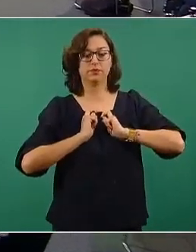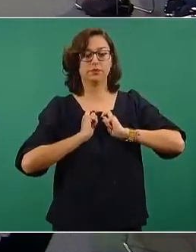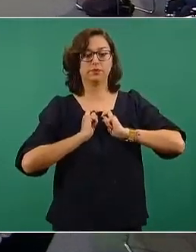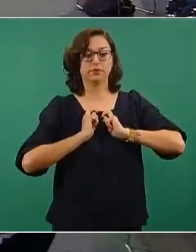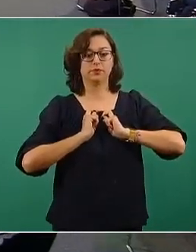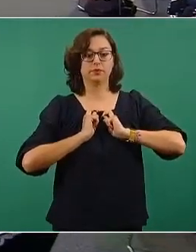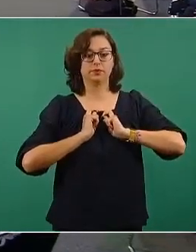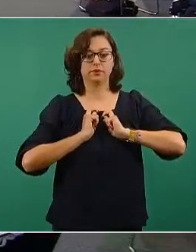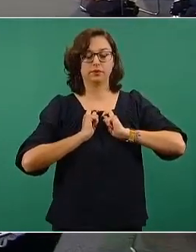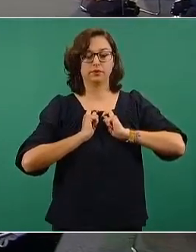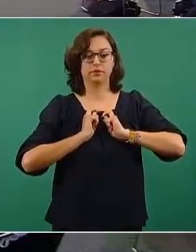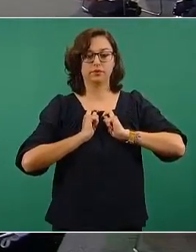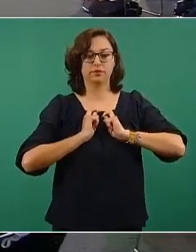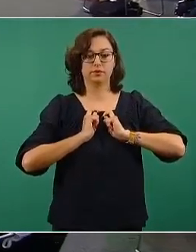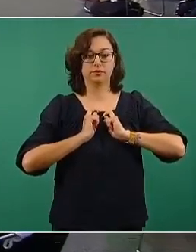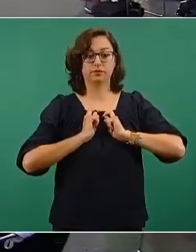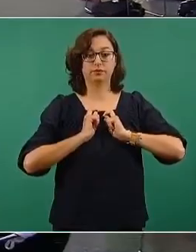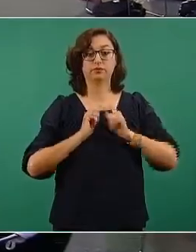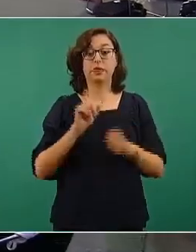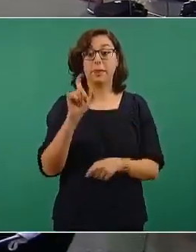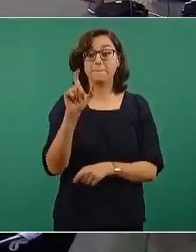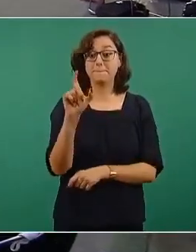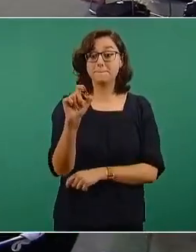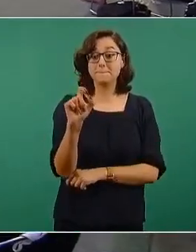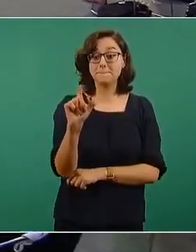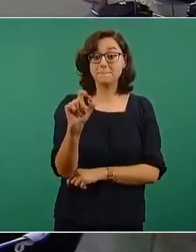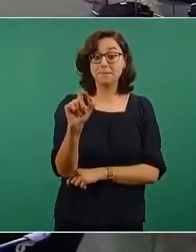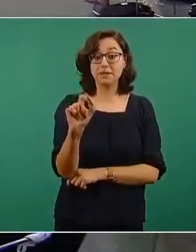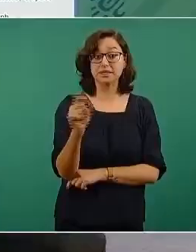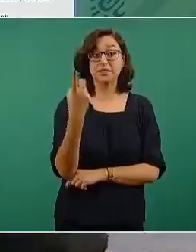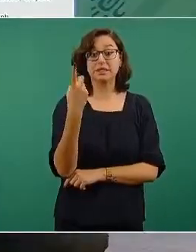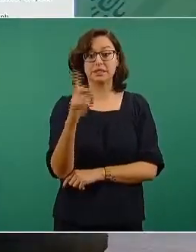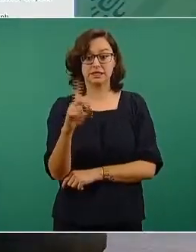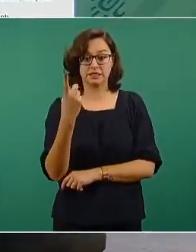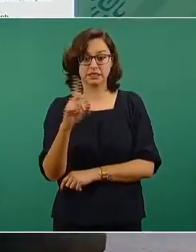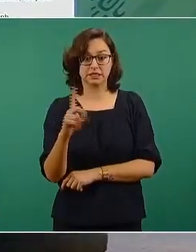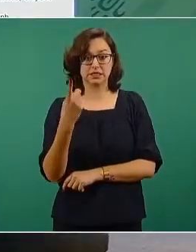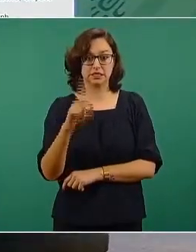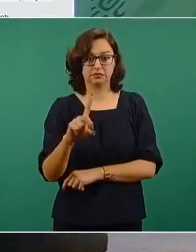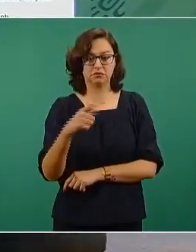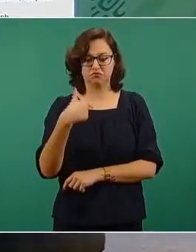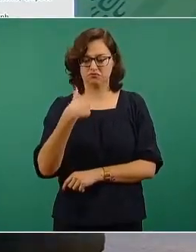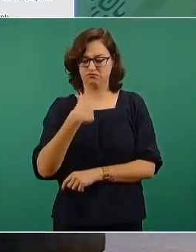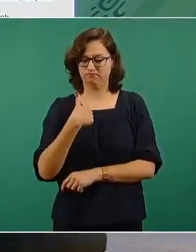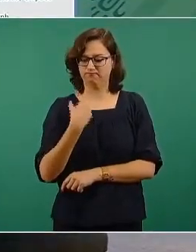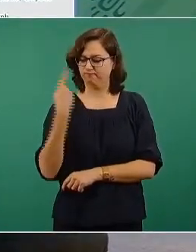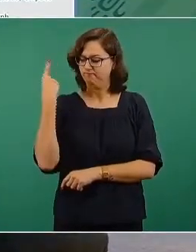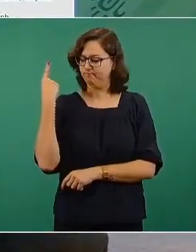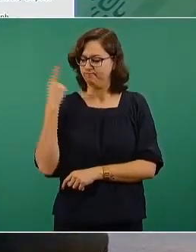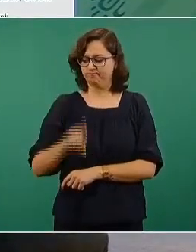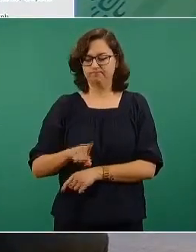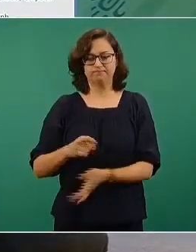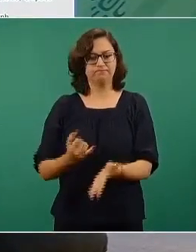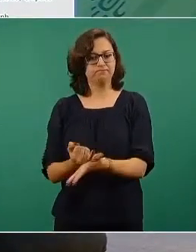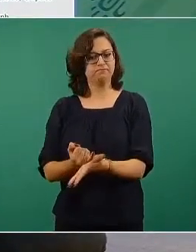Entramos aquí y el 20 de diciembre tomé la decisión.